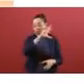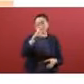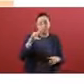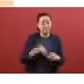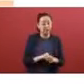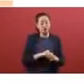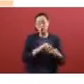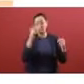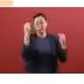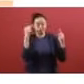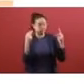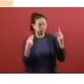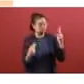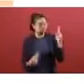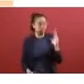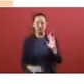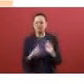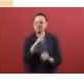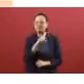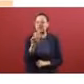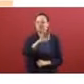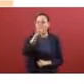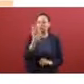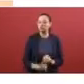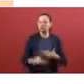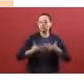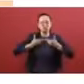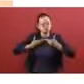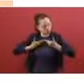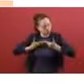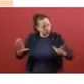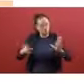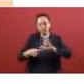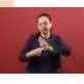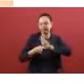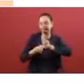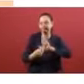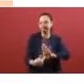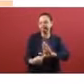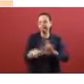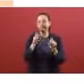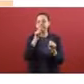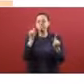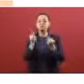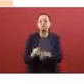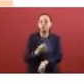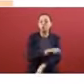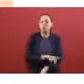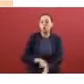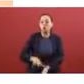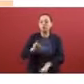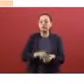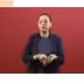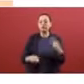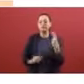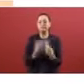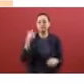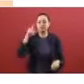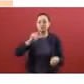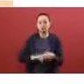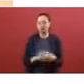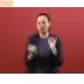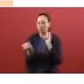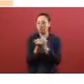están absolutamente cubiertos. El coordinador nacional también, al final, está ahí presentada su declaración en tiempo y